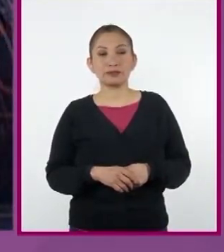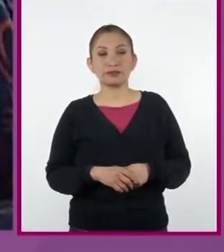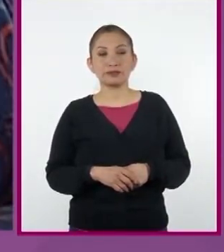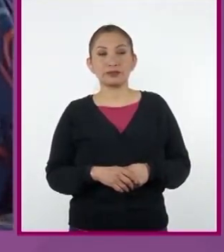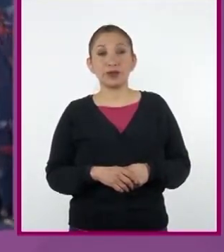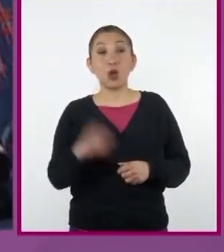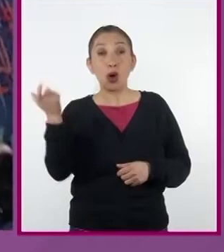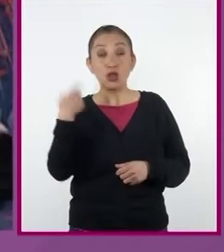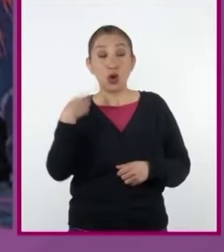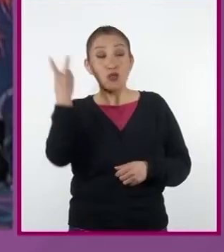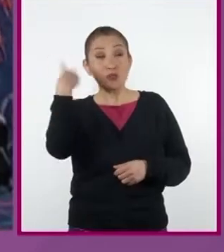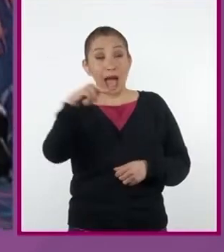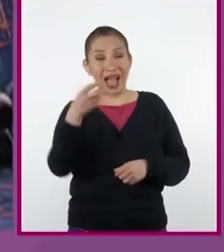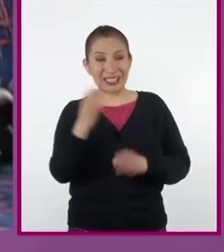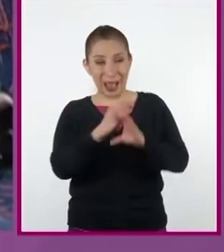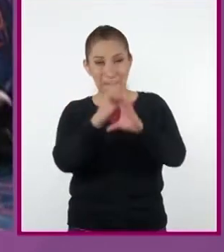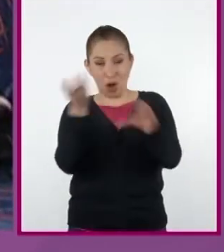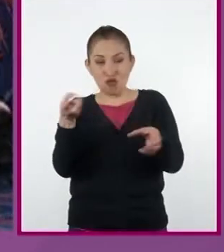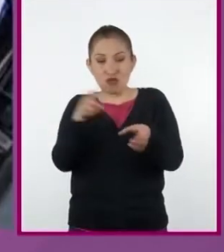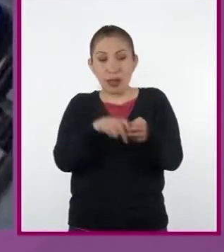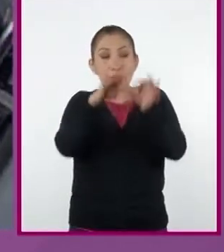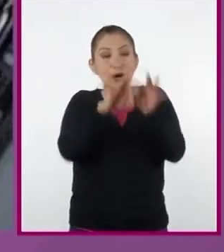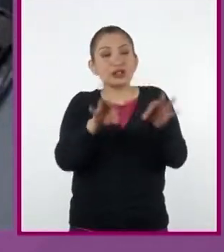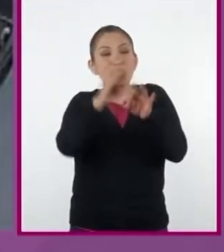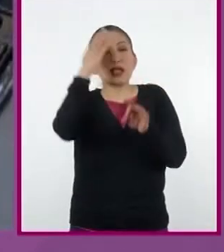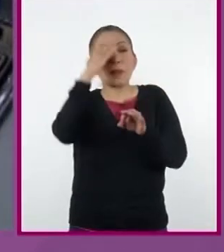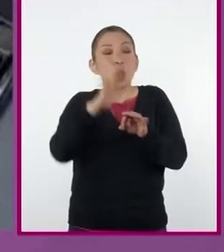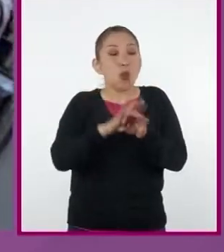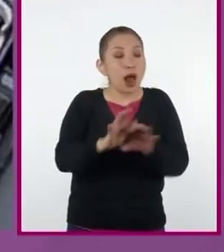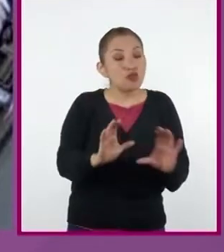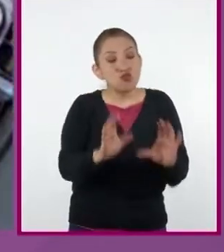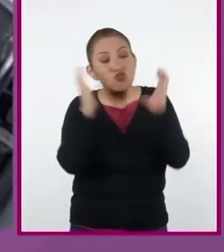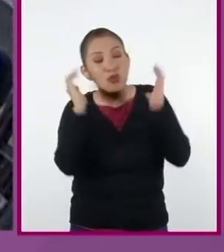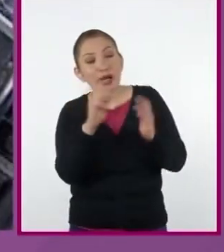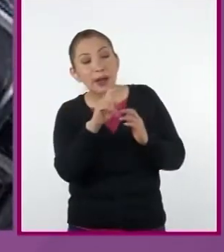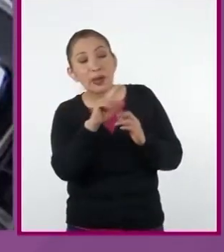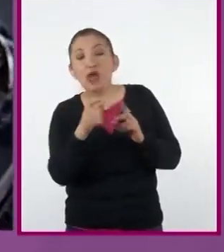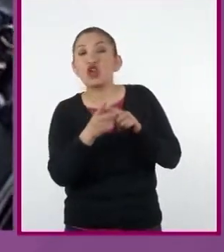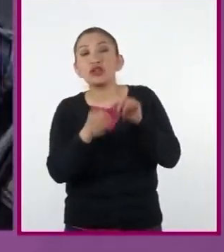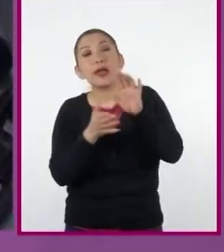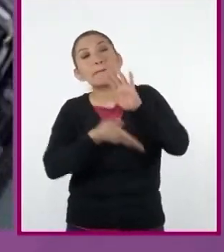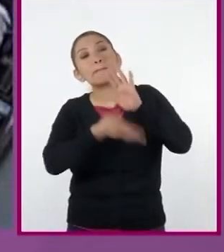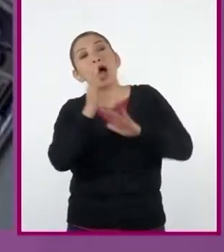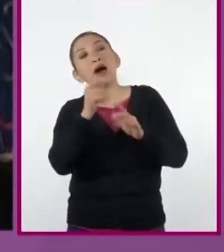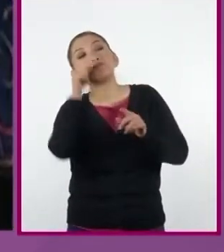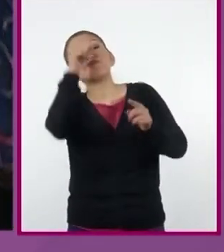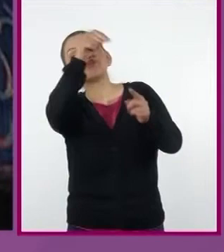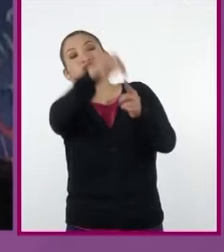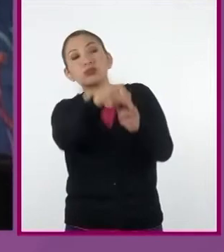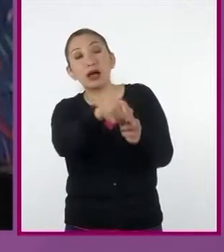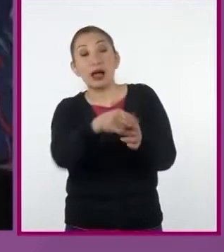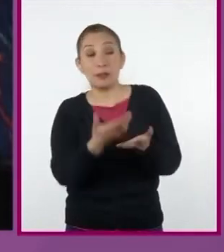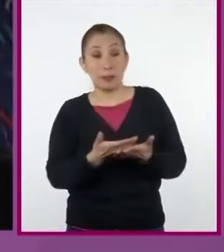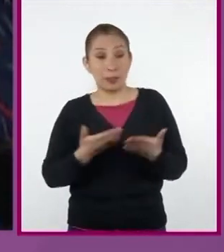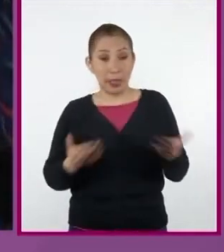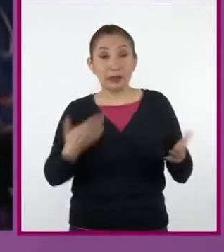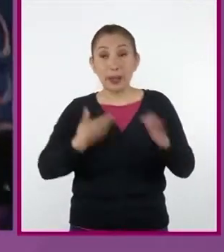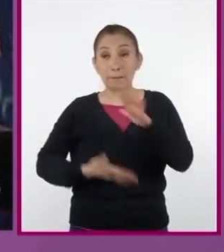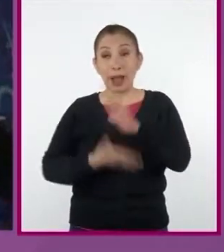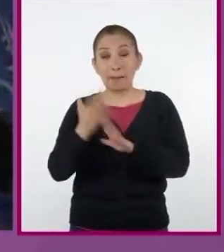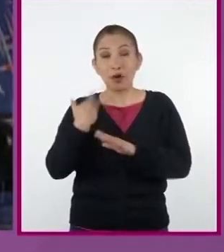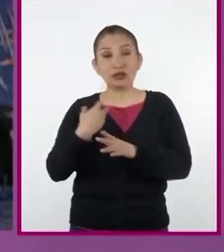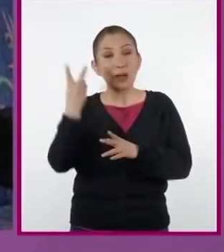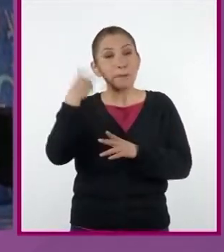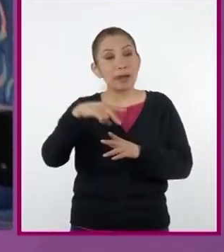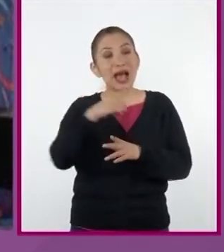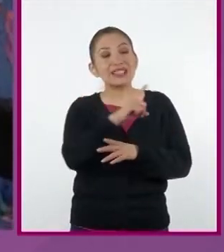Al viajar en autobús, es importante saber a qué rapidez se viaja y hacia dónde se dirige uno. En este caso, vamos a